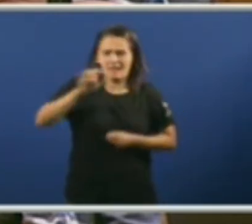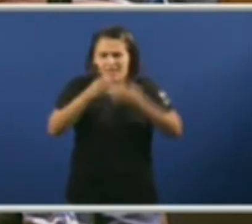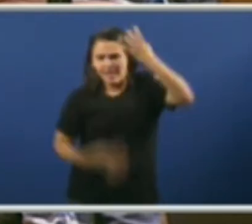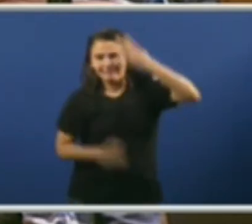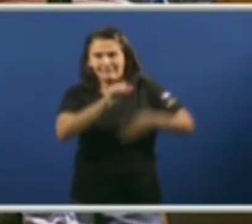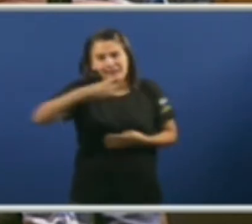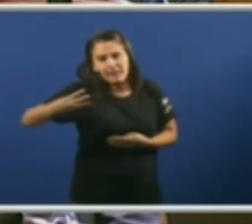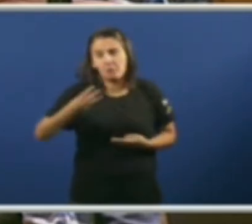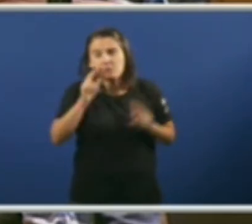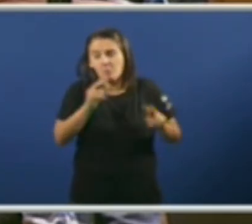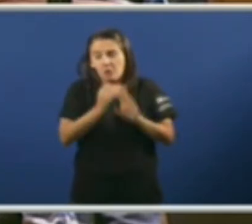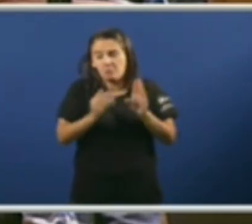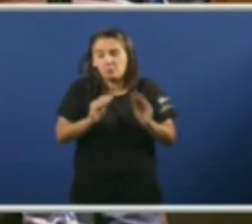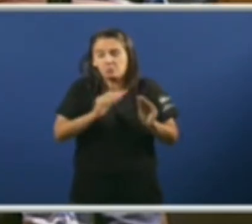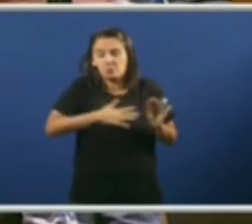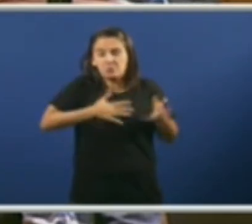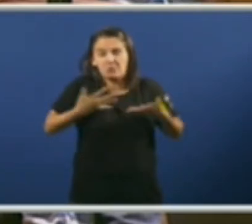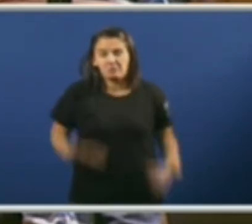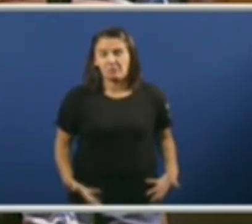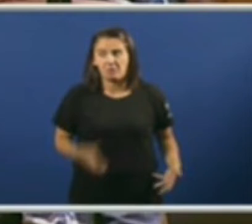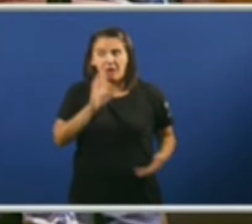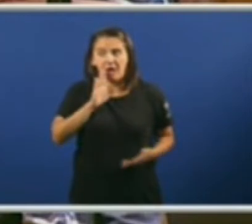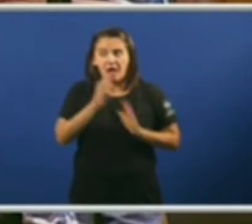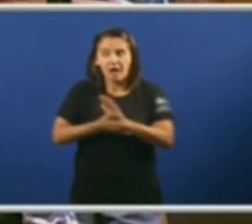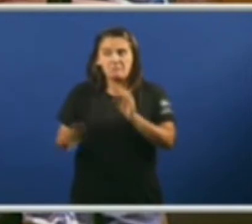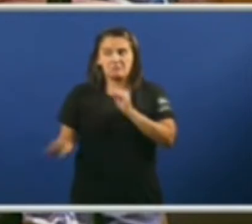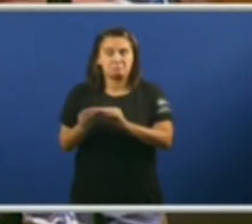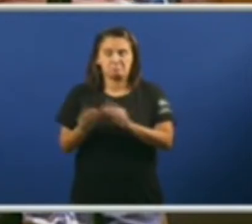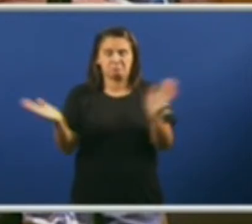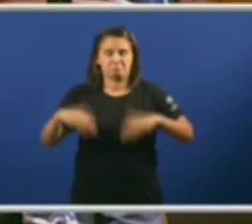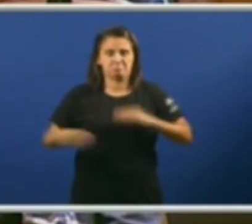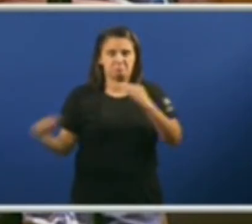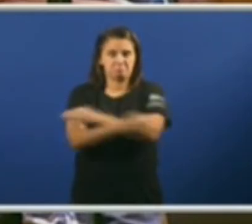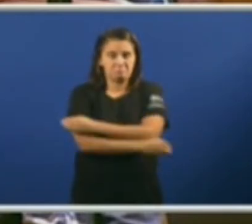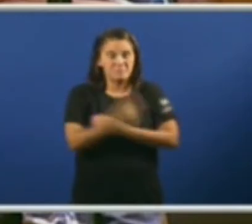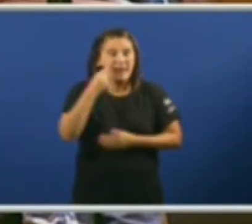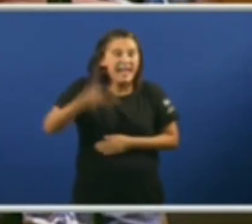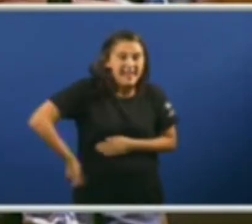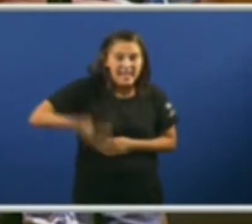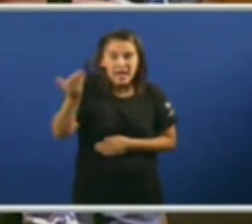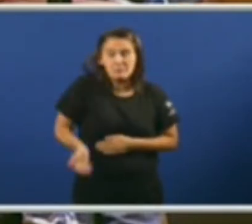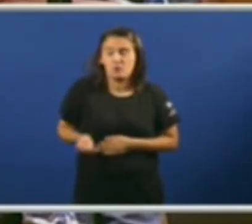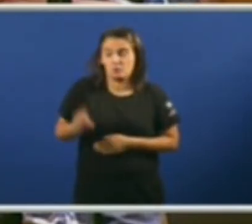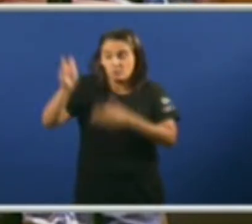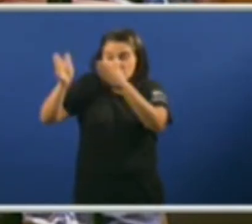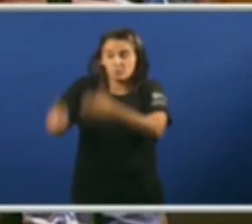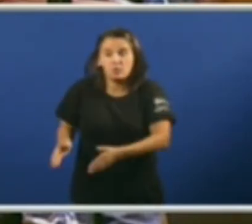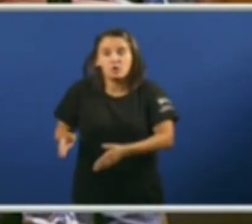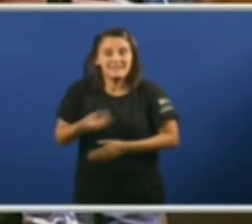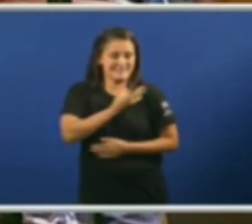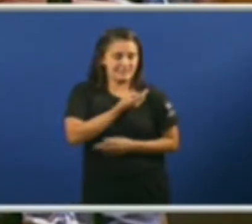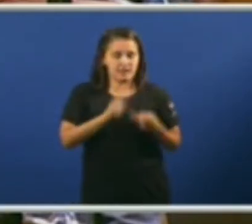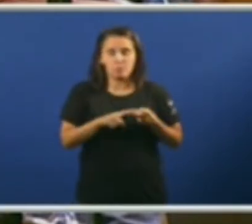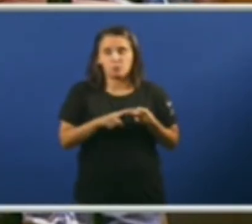non vexo eu o nivel de satisfacción do que vostede fala. Fíxese se é grave a situación que ten vostede aos